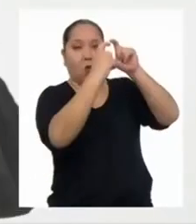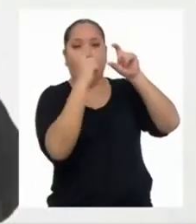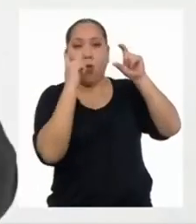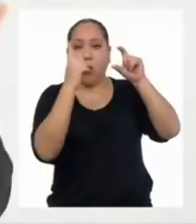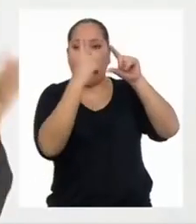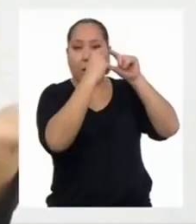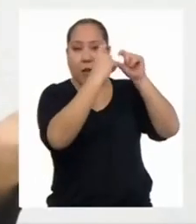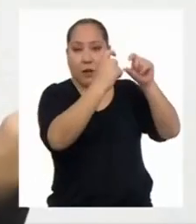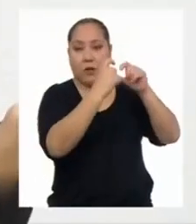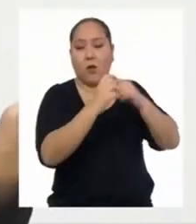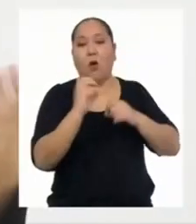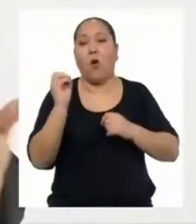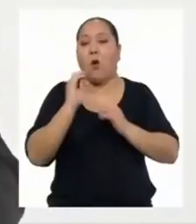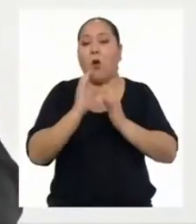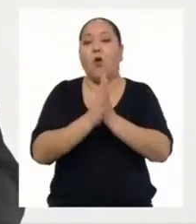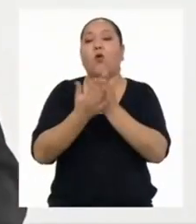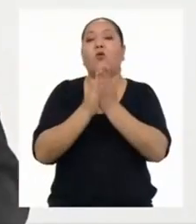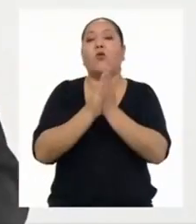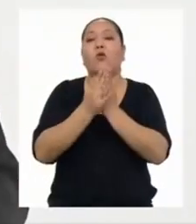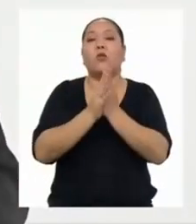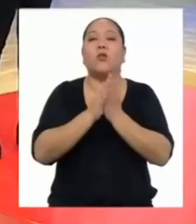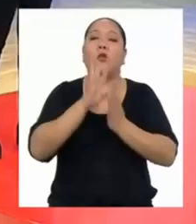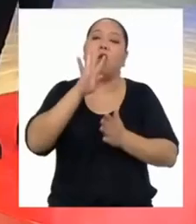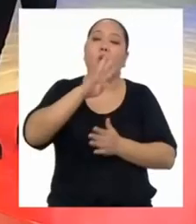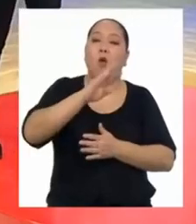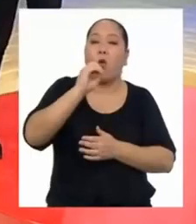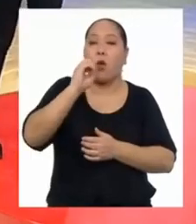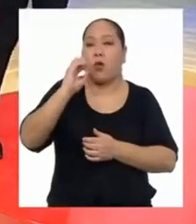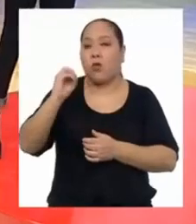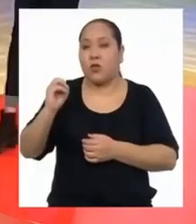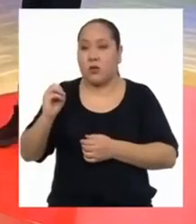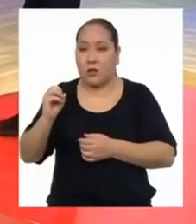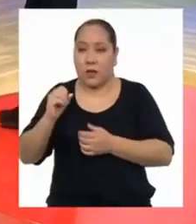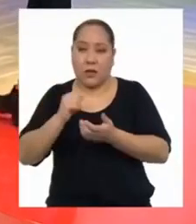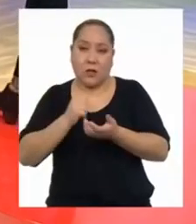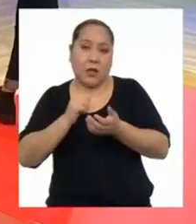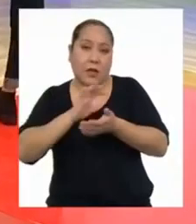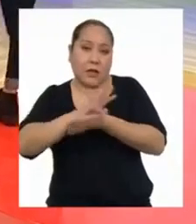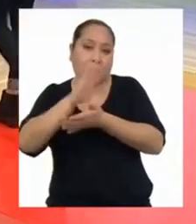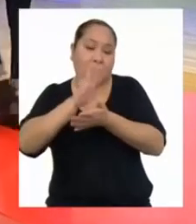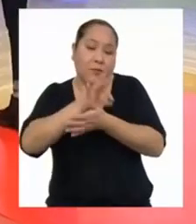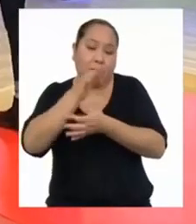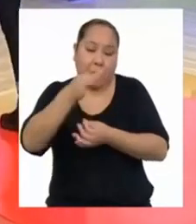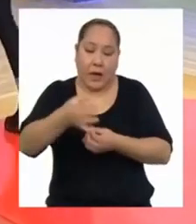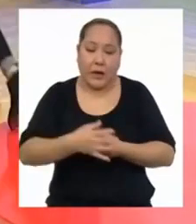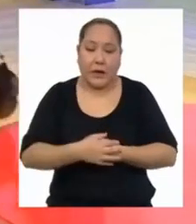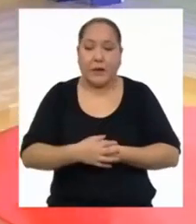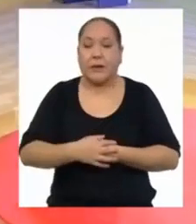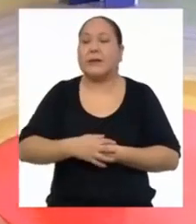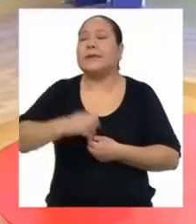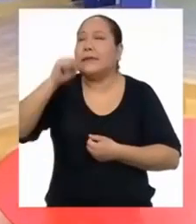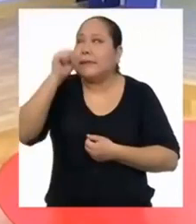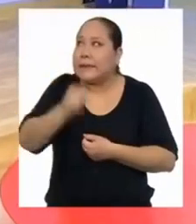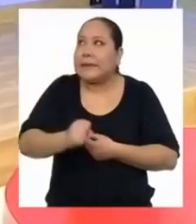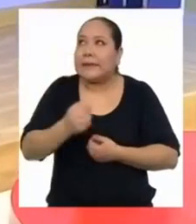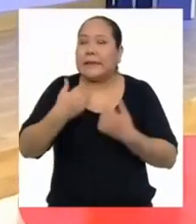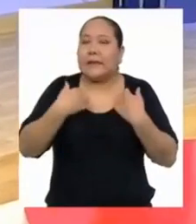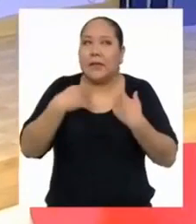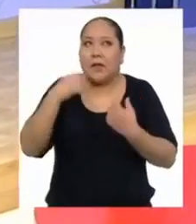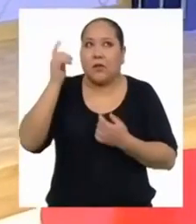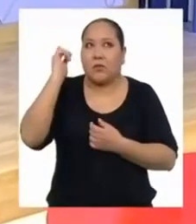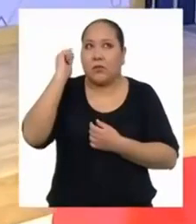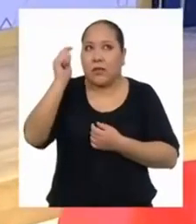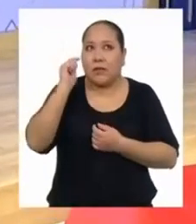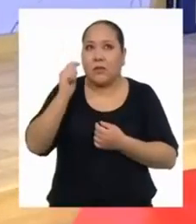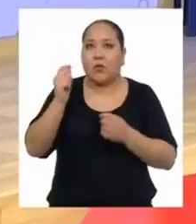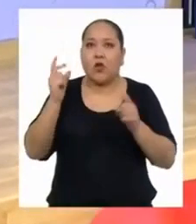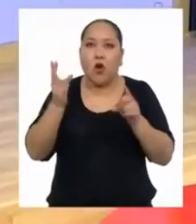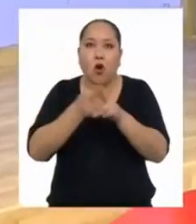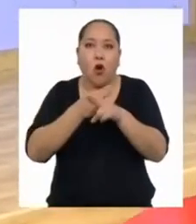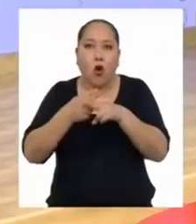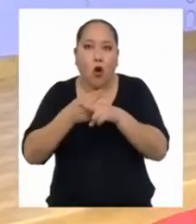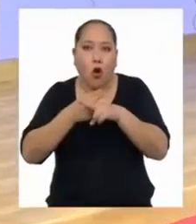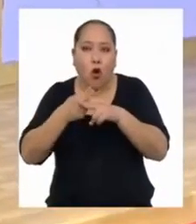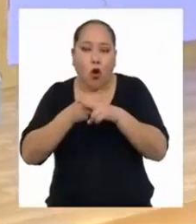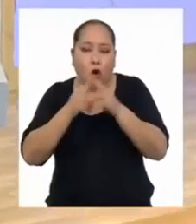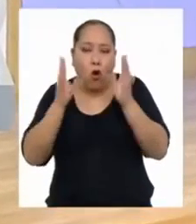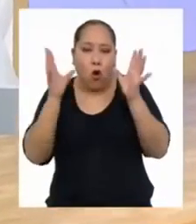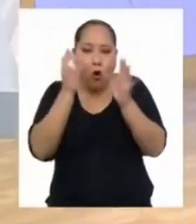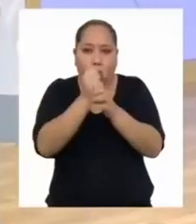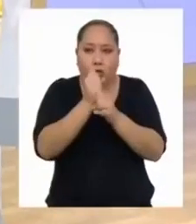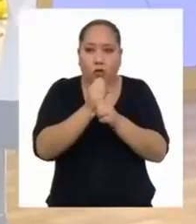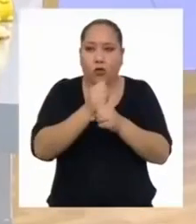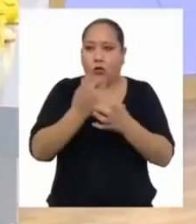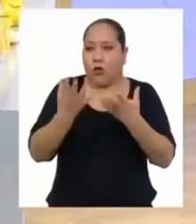de 400 páginas. ¡Claro! Si tengo un testimonio más corto y lo quiero convertir en